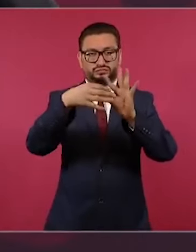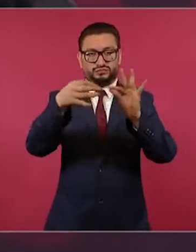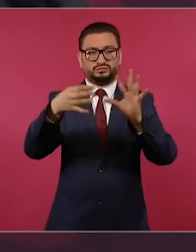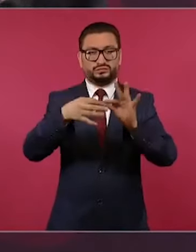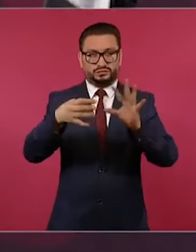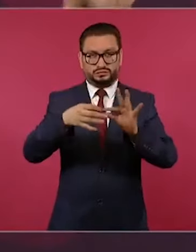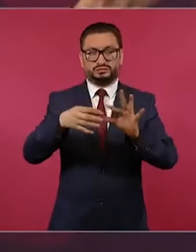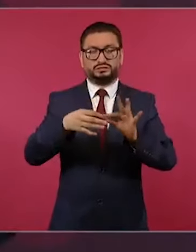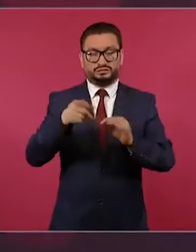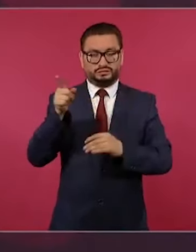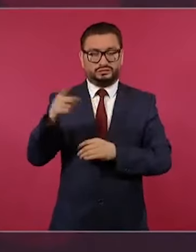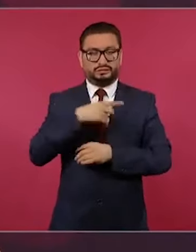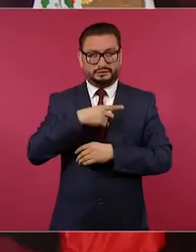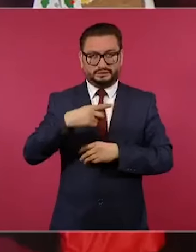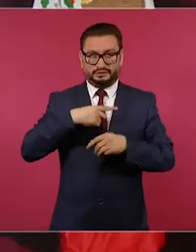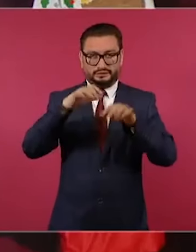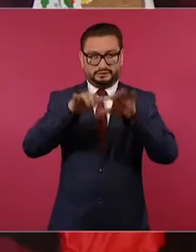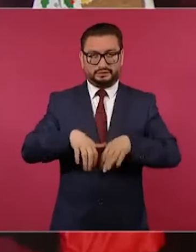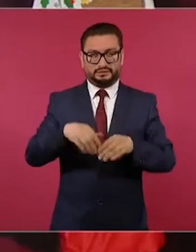entregar un informe.